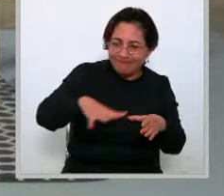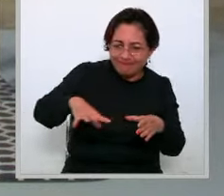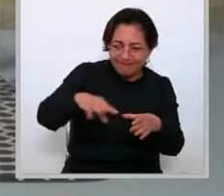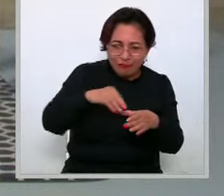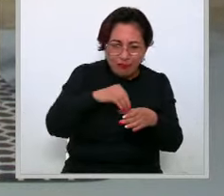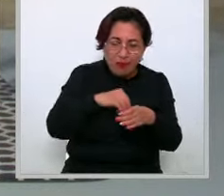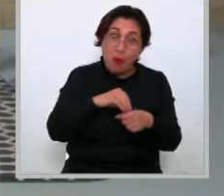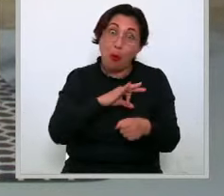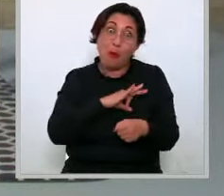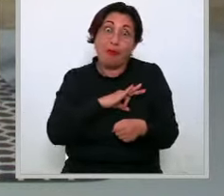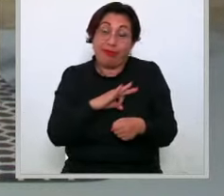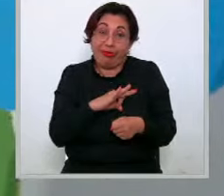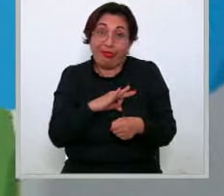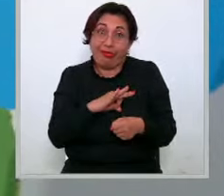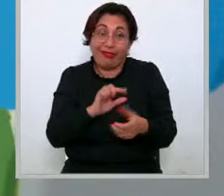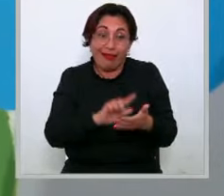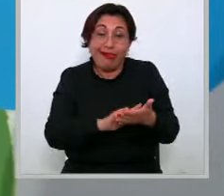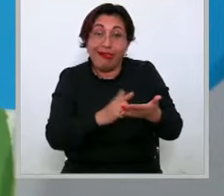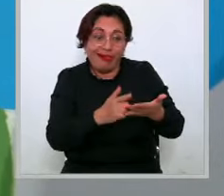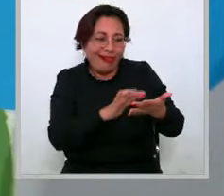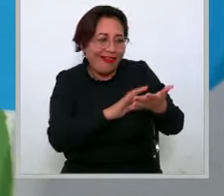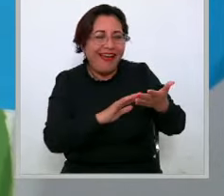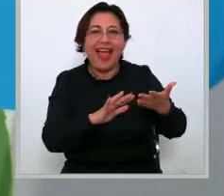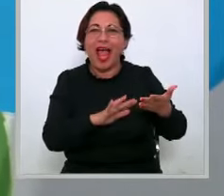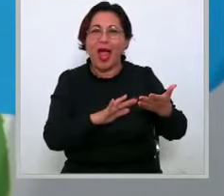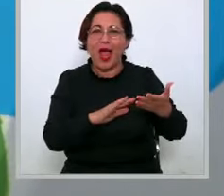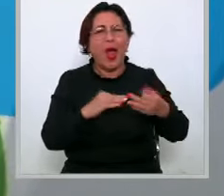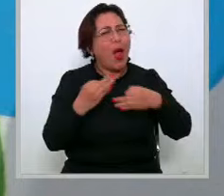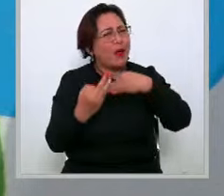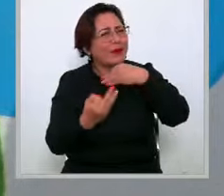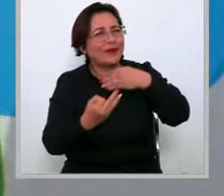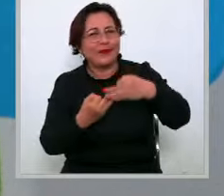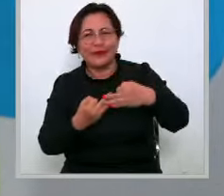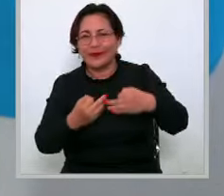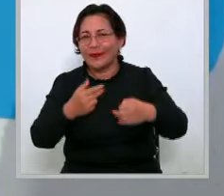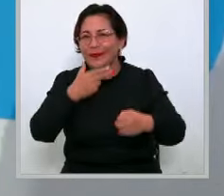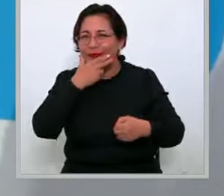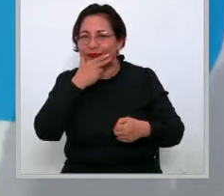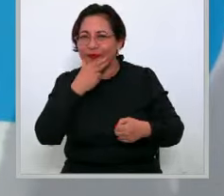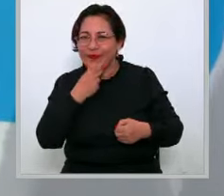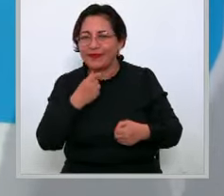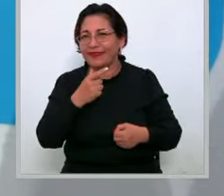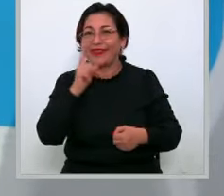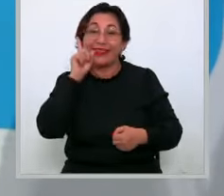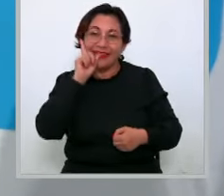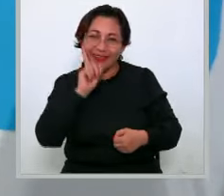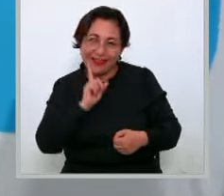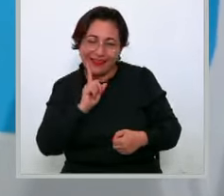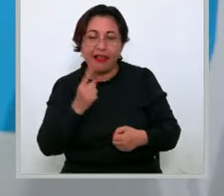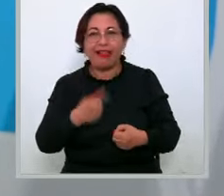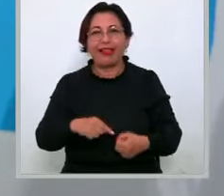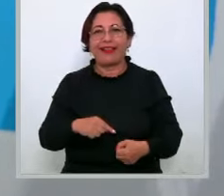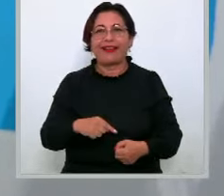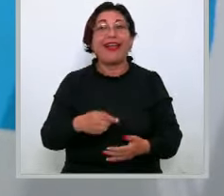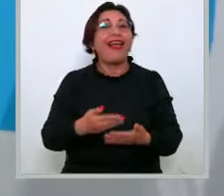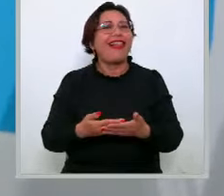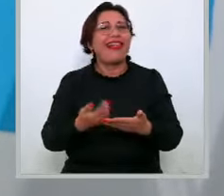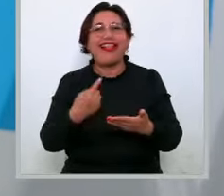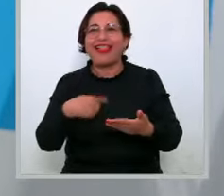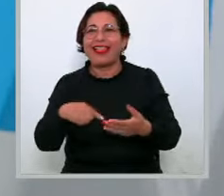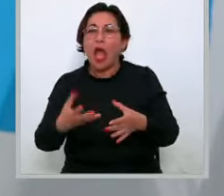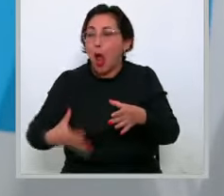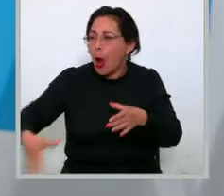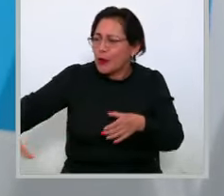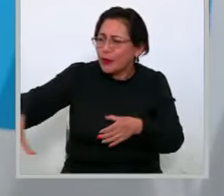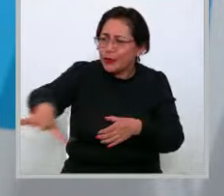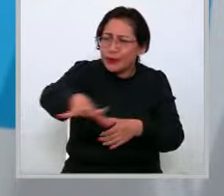una cuestión en la cual todos tenemos que estar involucrados, es tarea de todas y todos. Y como bien dicen de esta manera, nosotros no podemos dejar a nadie atrás, todos